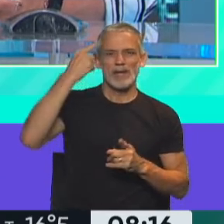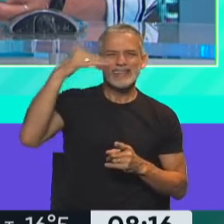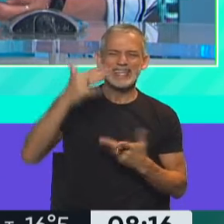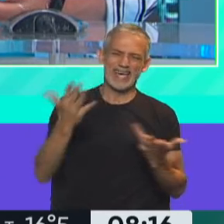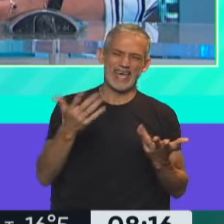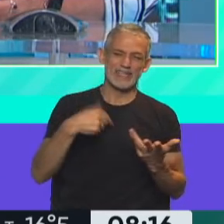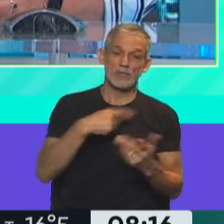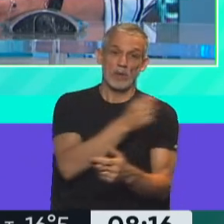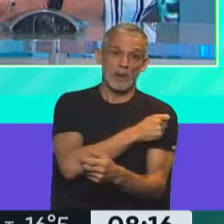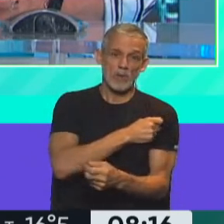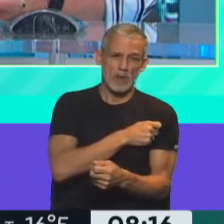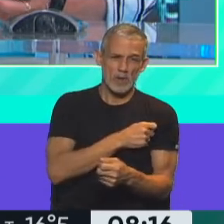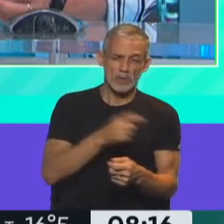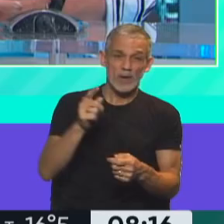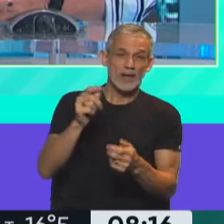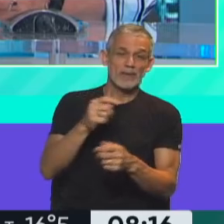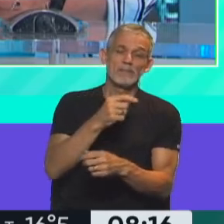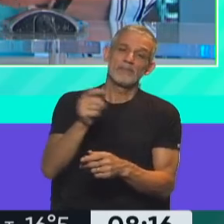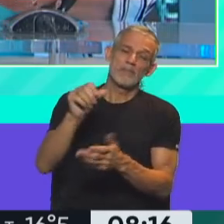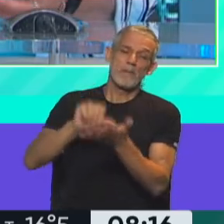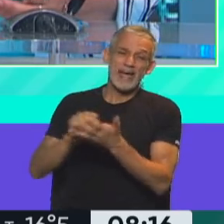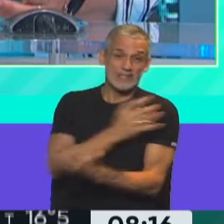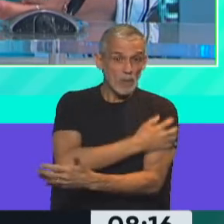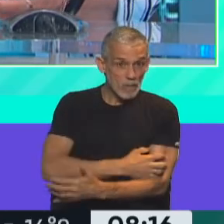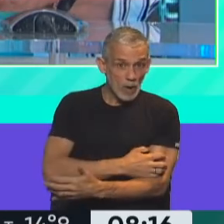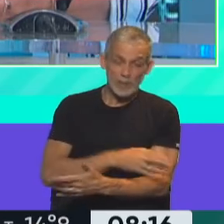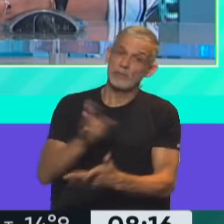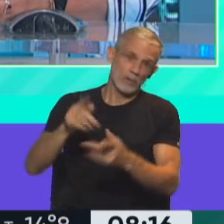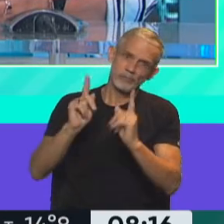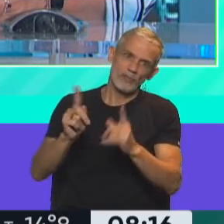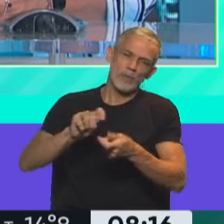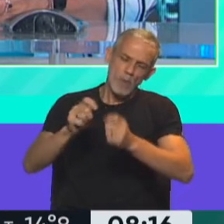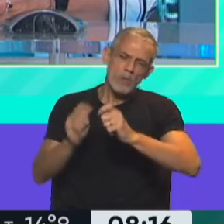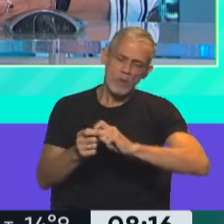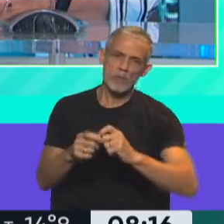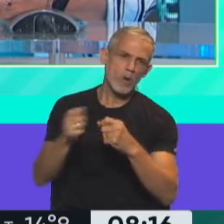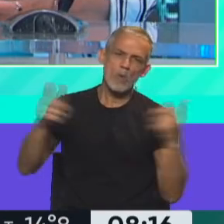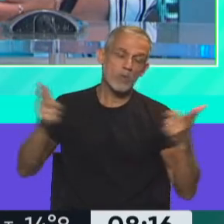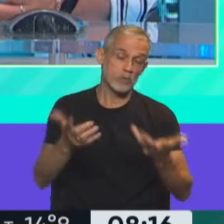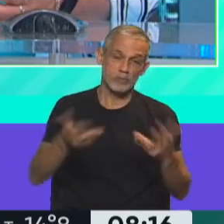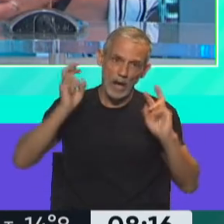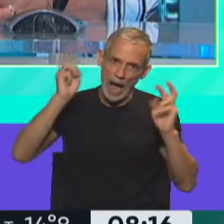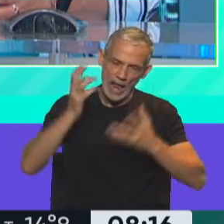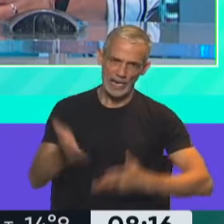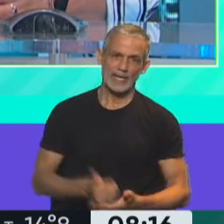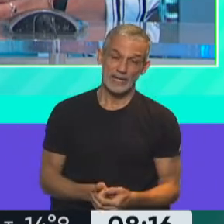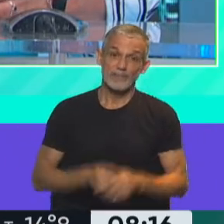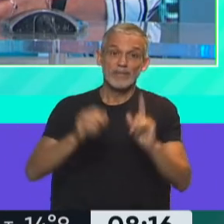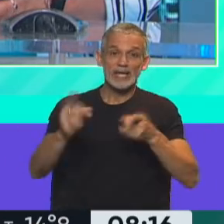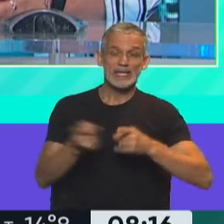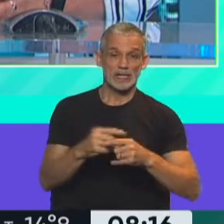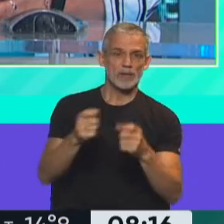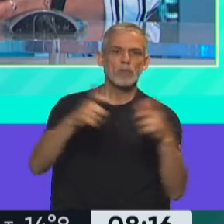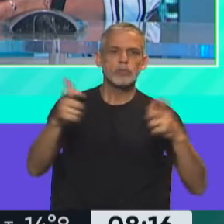no vacunamos en los países pobres, esto puede seguir pasando. Así que esto es una alerta importantísima, junto con el aumento de